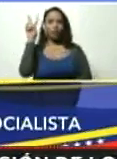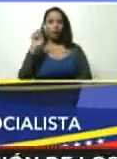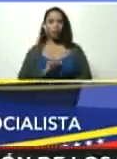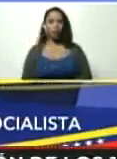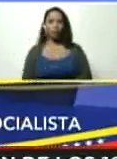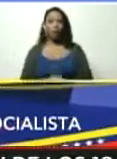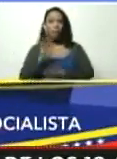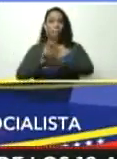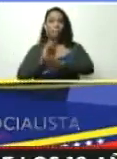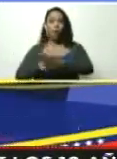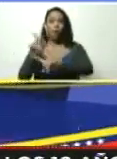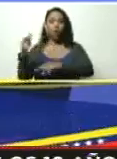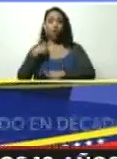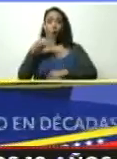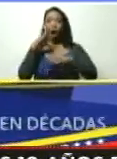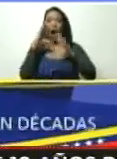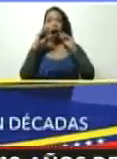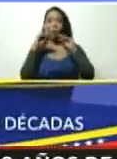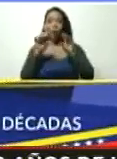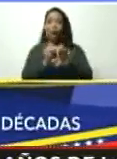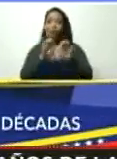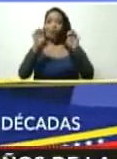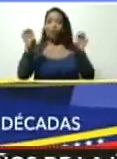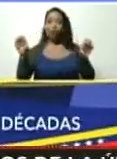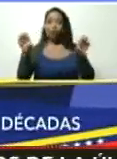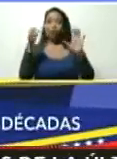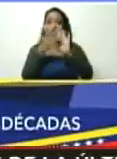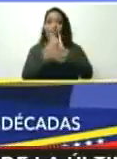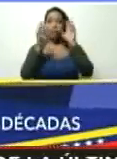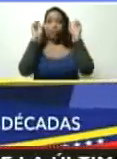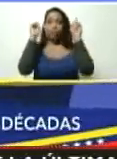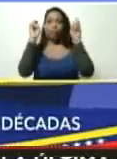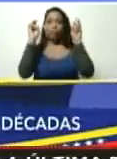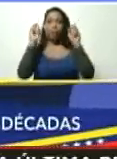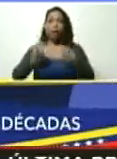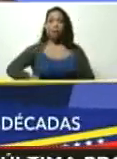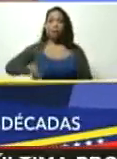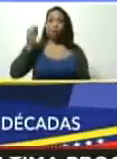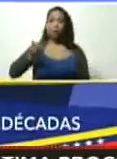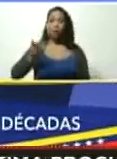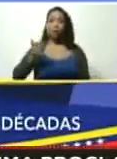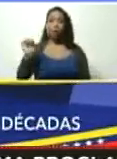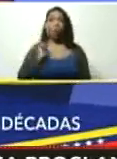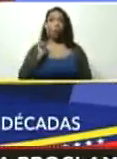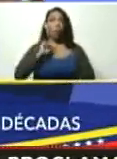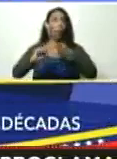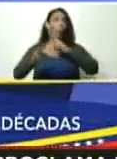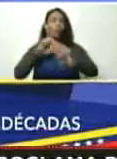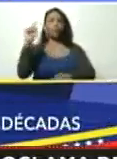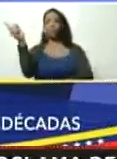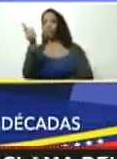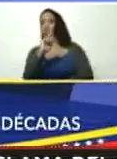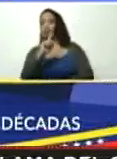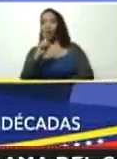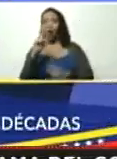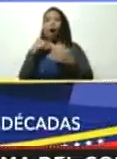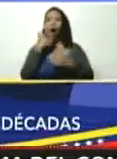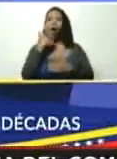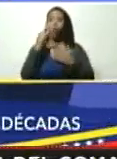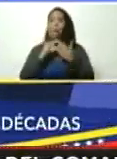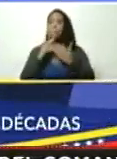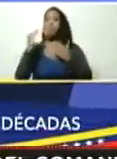Por eso es que hablo de la educación como elemento vital, no es cualquier cosa. No es algo aledaño, no es algo